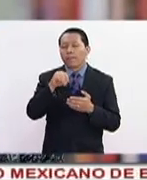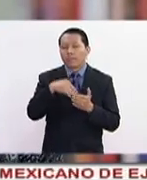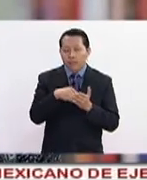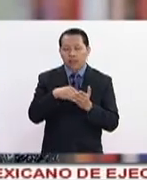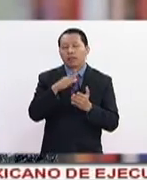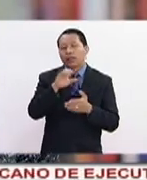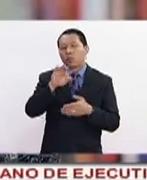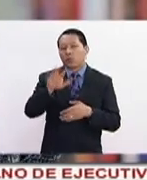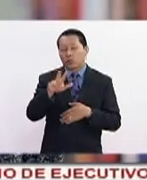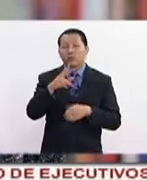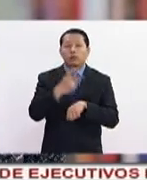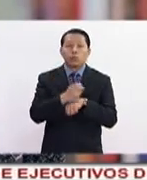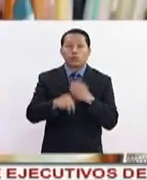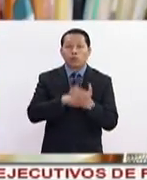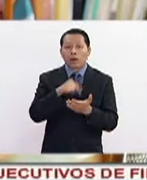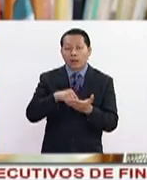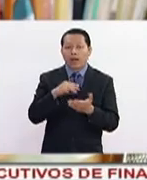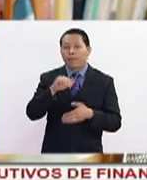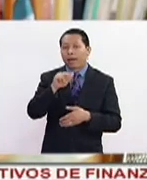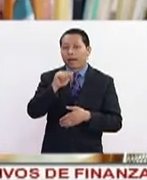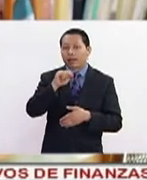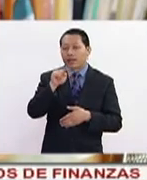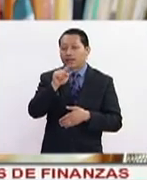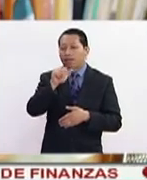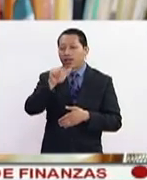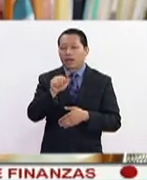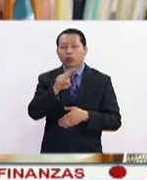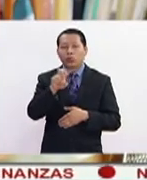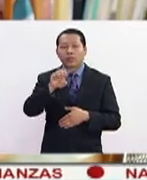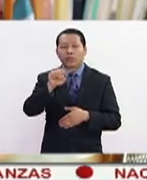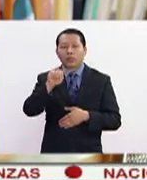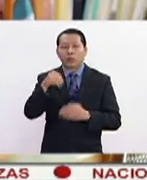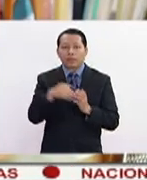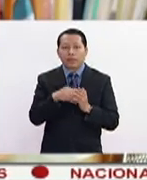520,488. En segundo lugar se encuentra ahora Margarita Zavala con